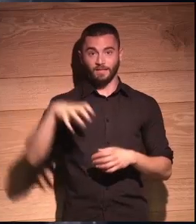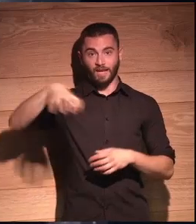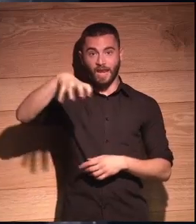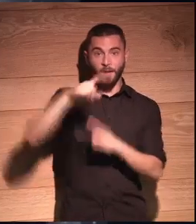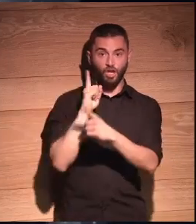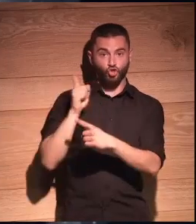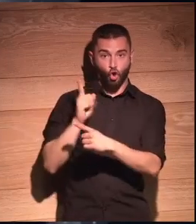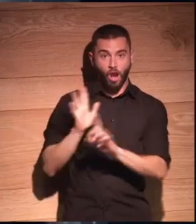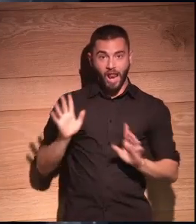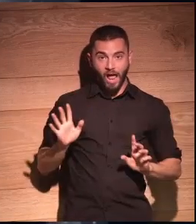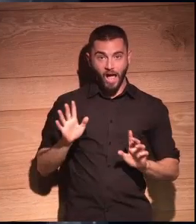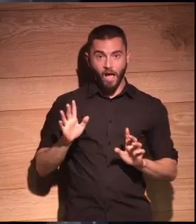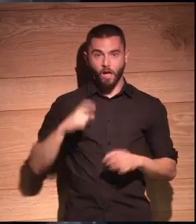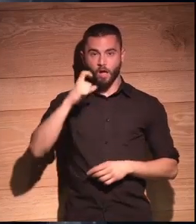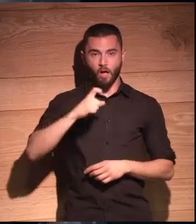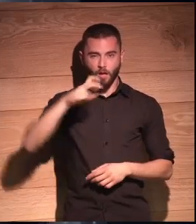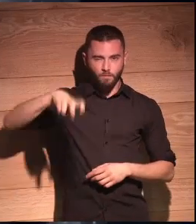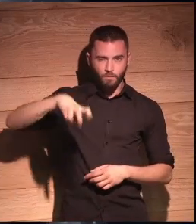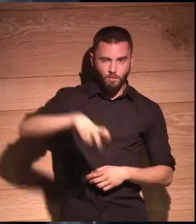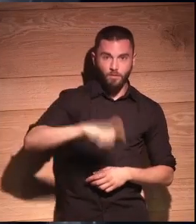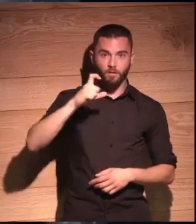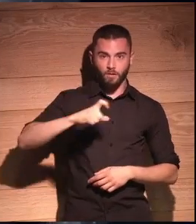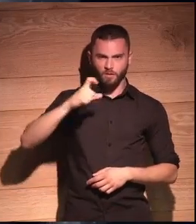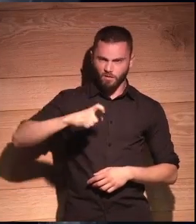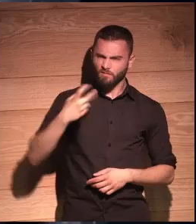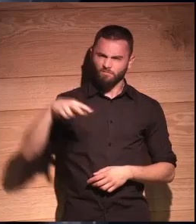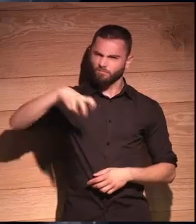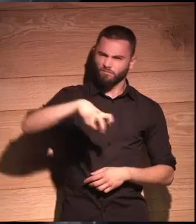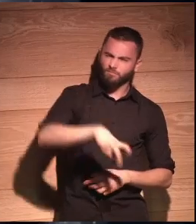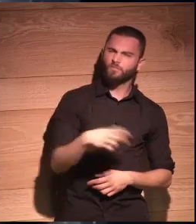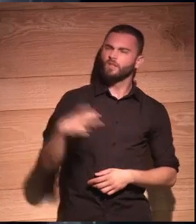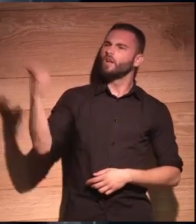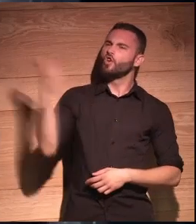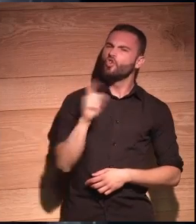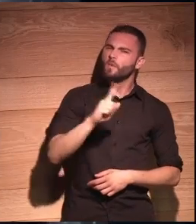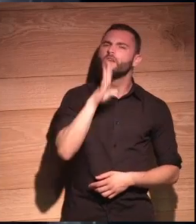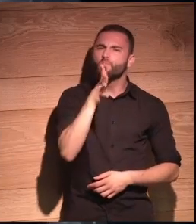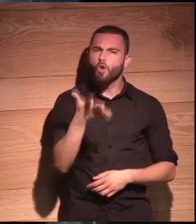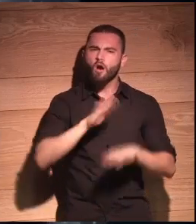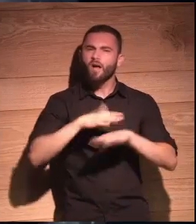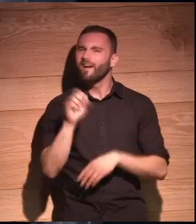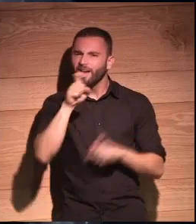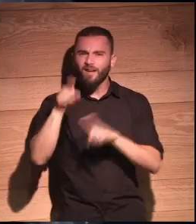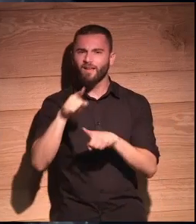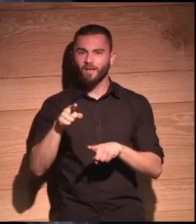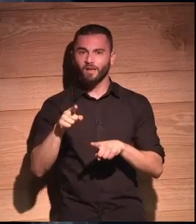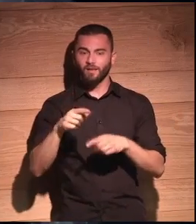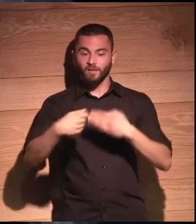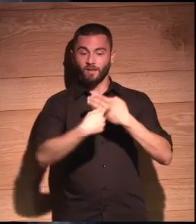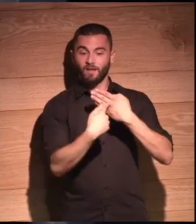sola, tarda un rato en bajar y le pregunta a Armstrong, le dice, ¿por qué no bajas? Y dice, es que no han puesto manilla por